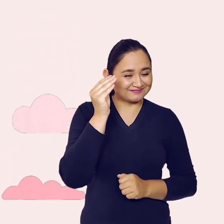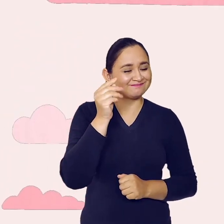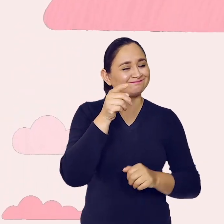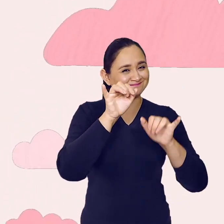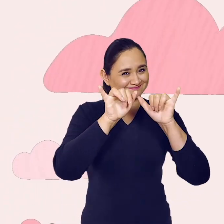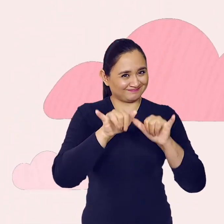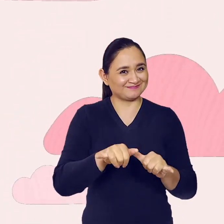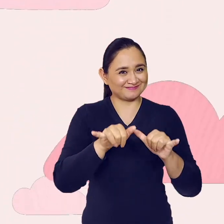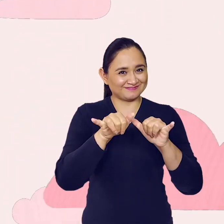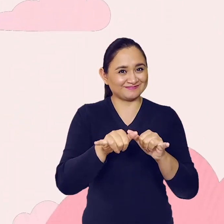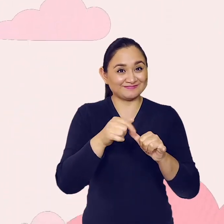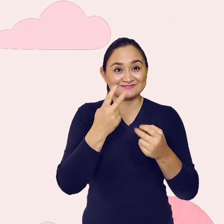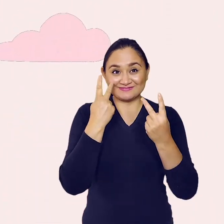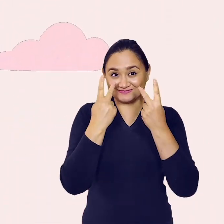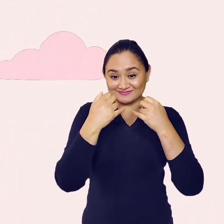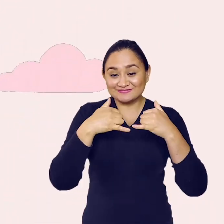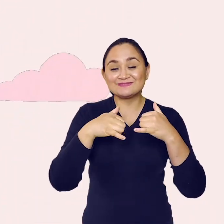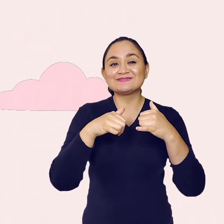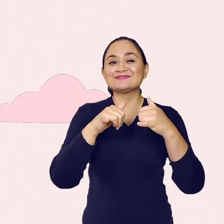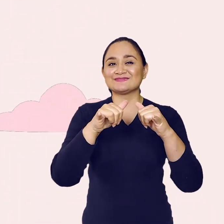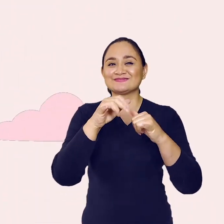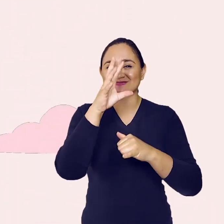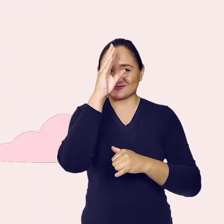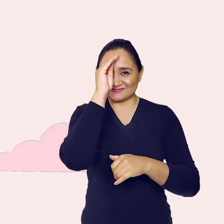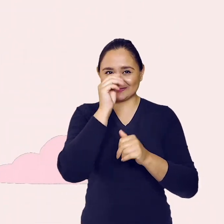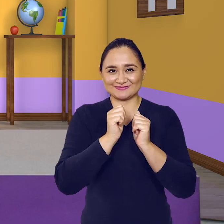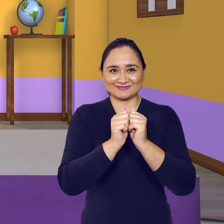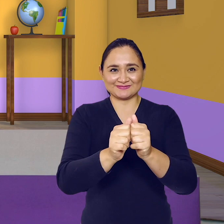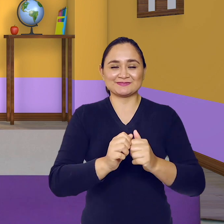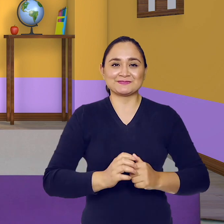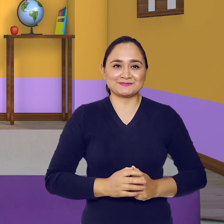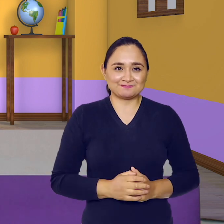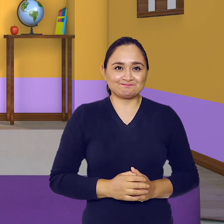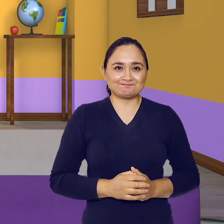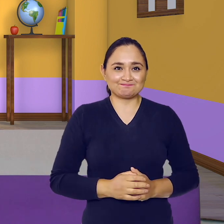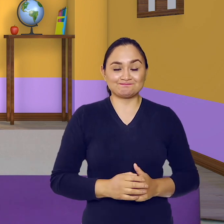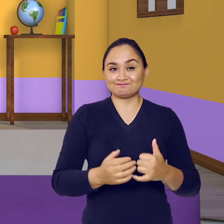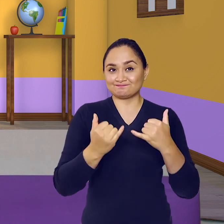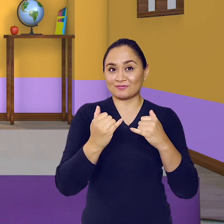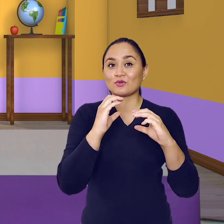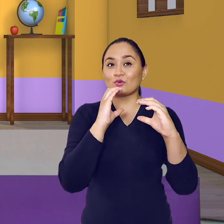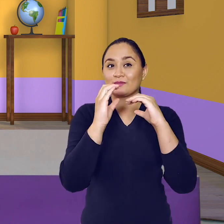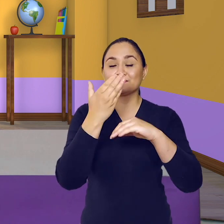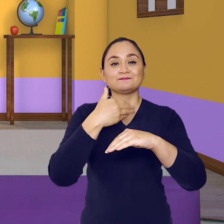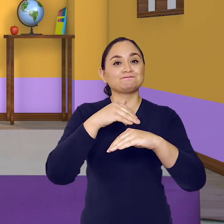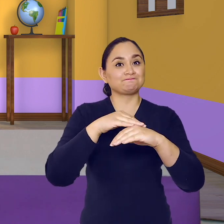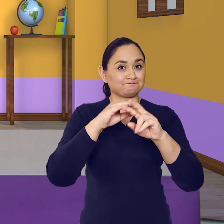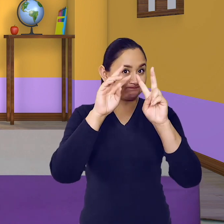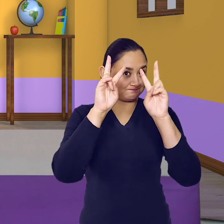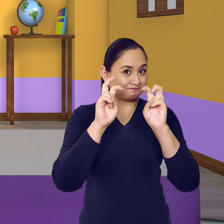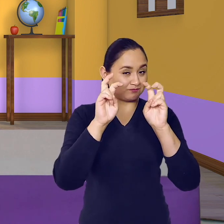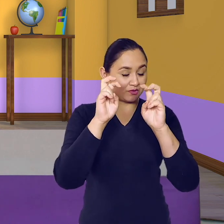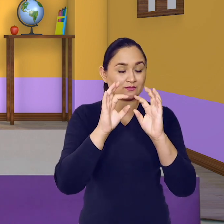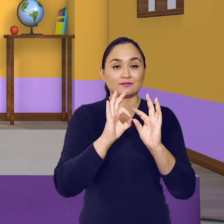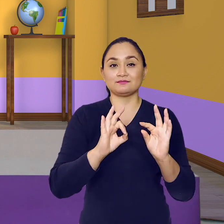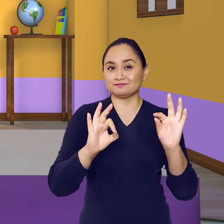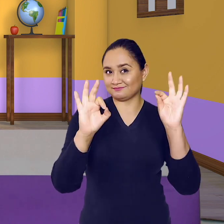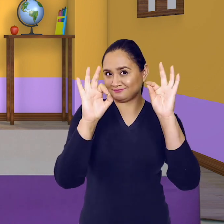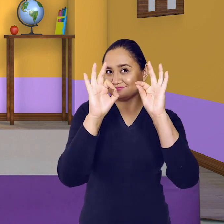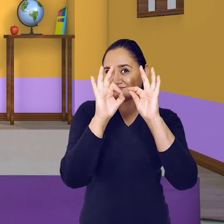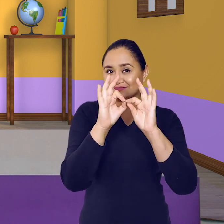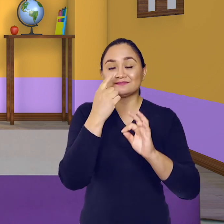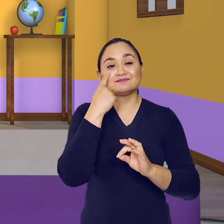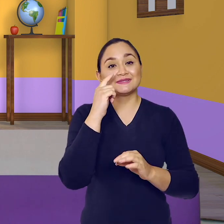se muevan! Sigan viendo Aprendemos Juntos. Hoy conversaremos sobre un tema muy